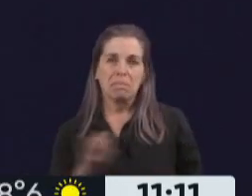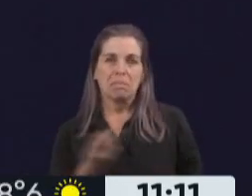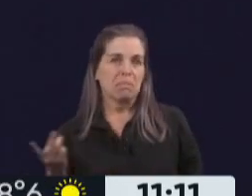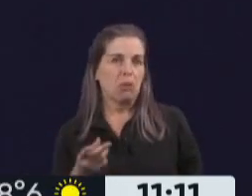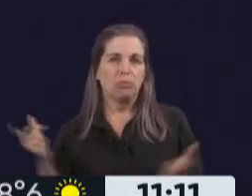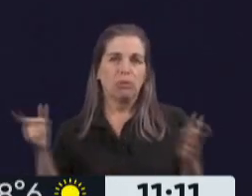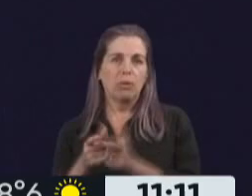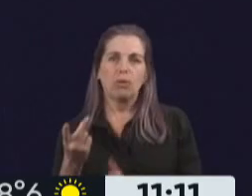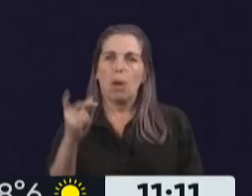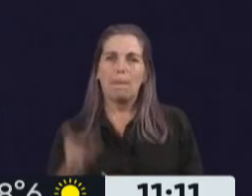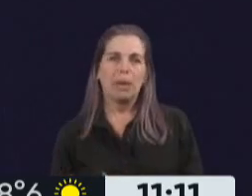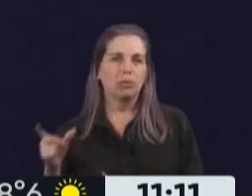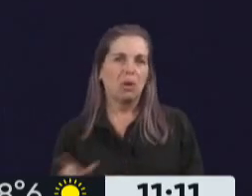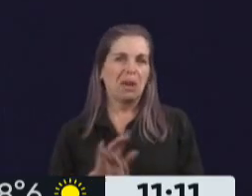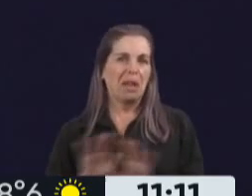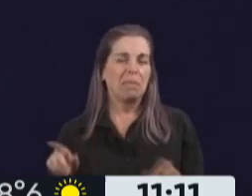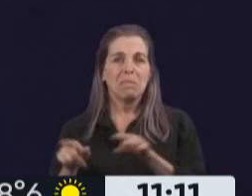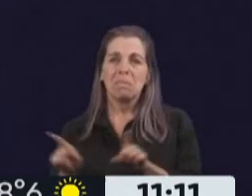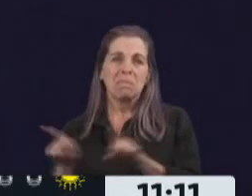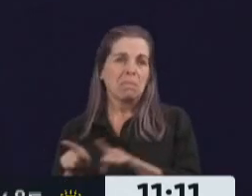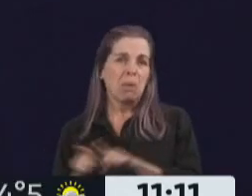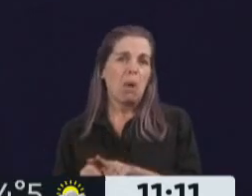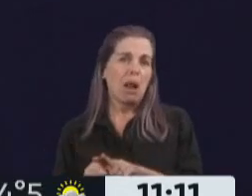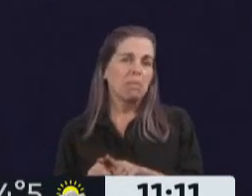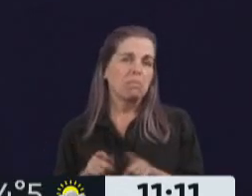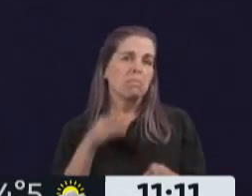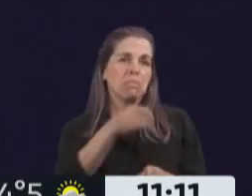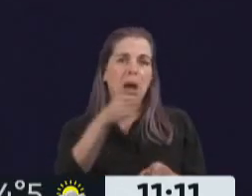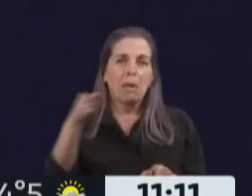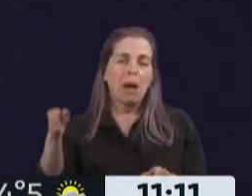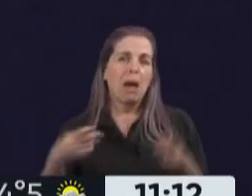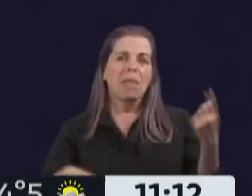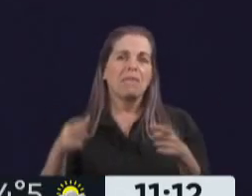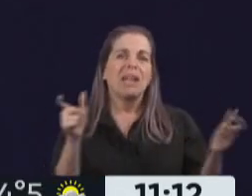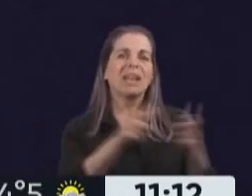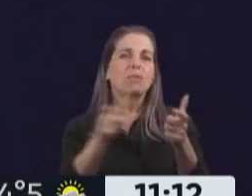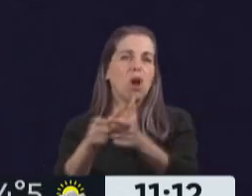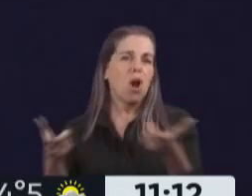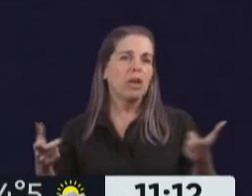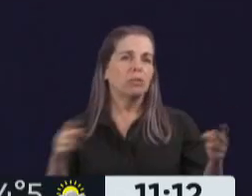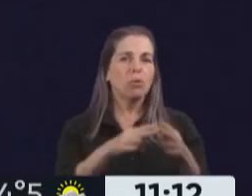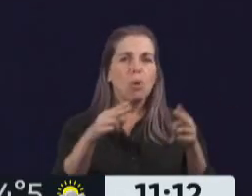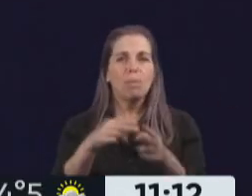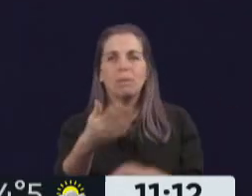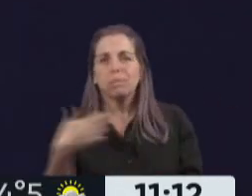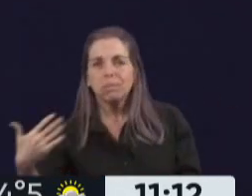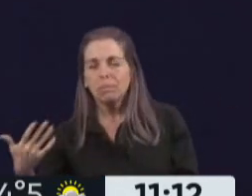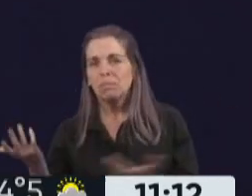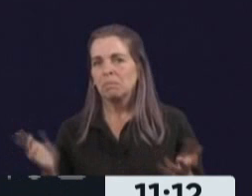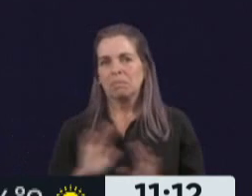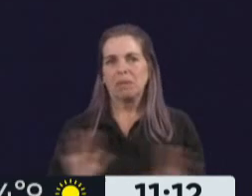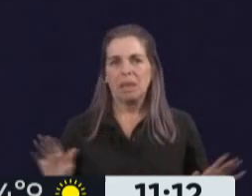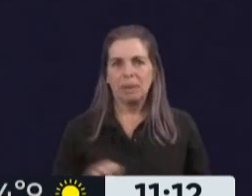es simplemente eso, como lo hace con en otros eventos en los que participa el presidente. Simplemente